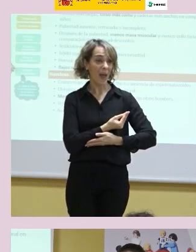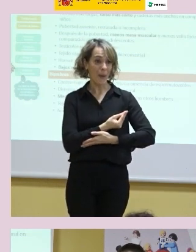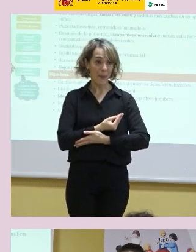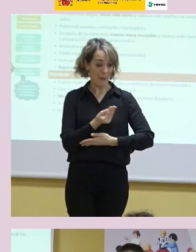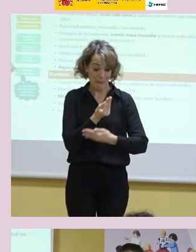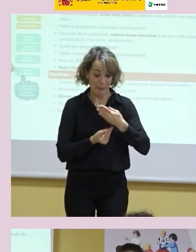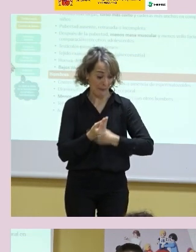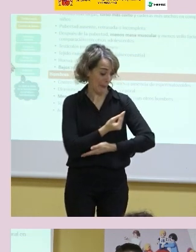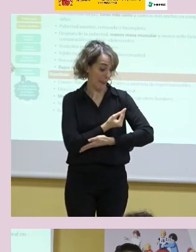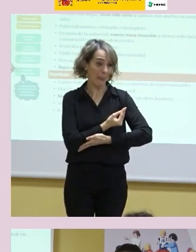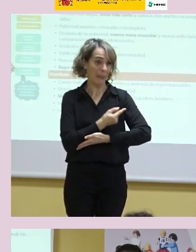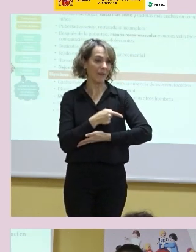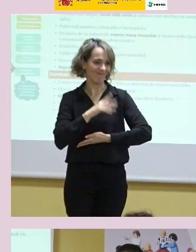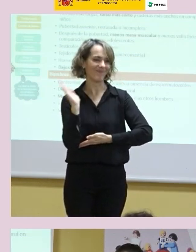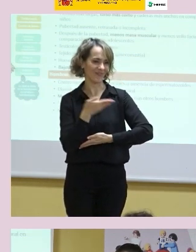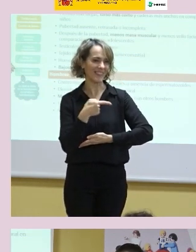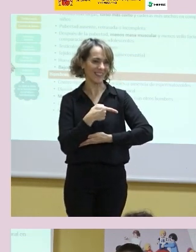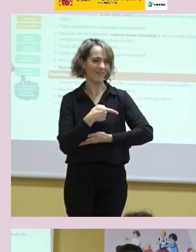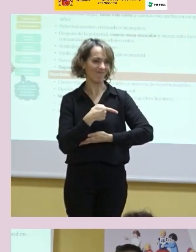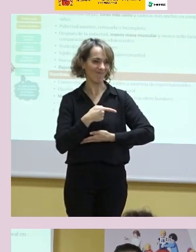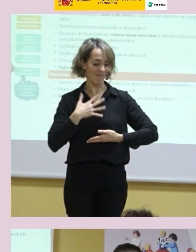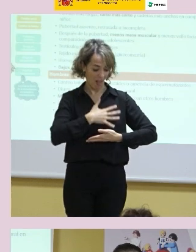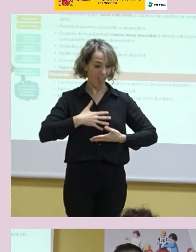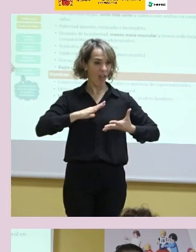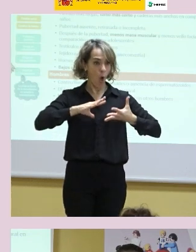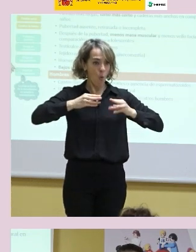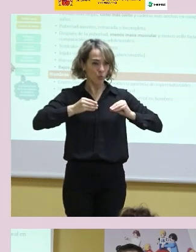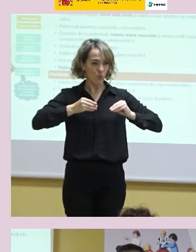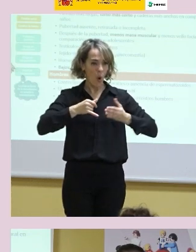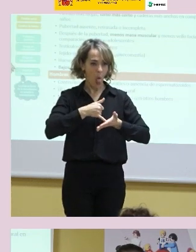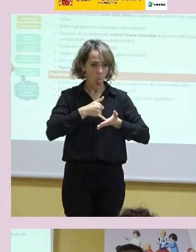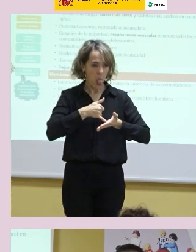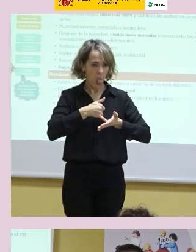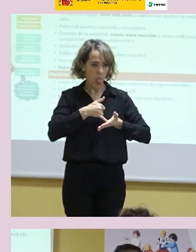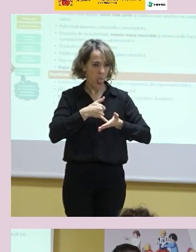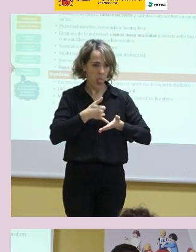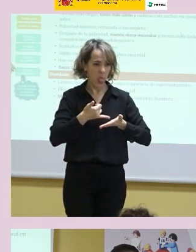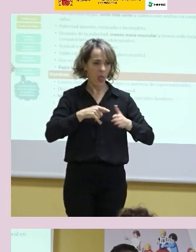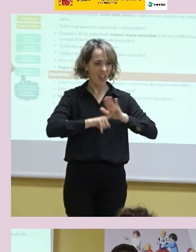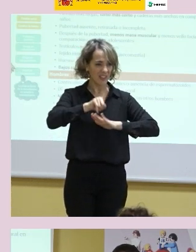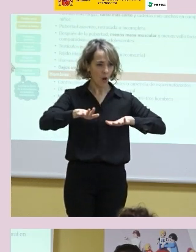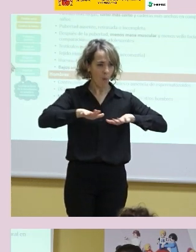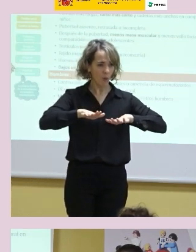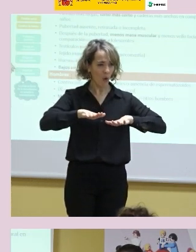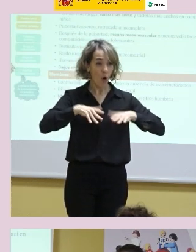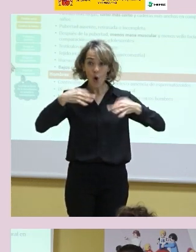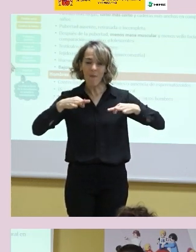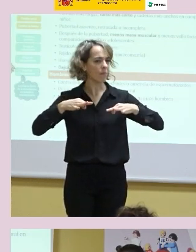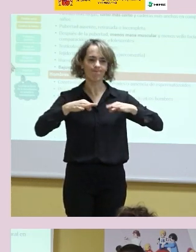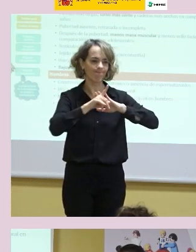nacidos, ya son peques que tienen la musculatura muy débil, suelen tener hipotonía, un desarrollo motor más lento de lo normal.